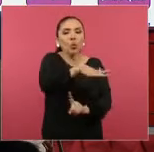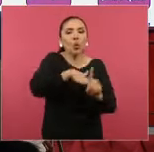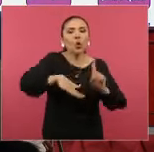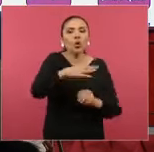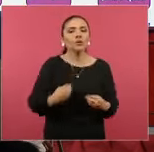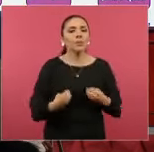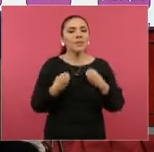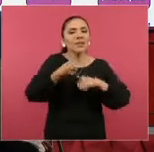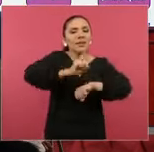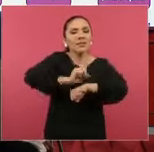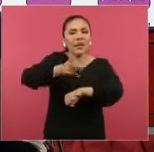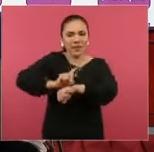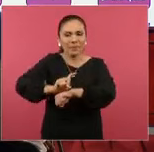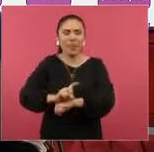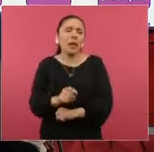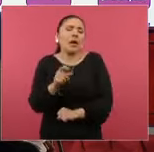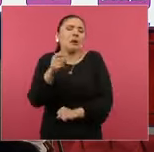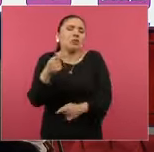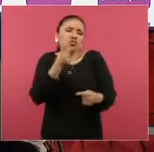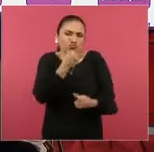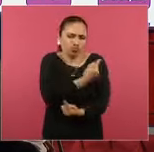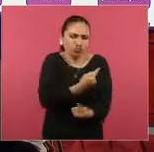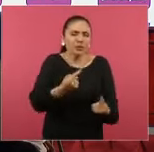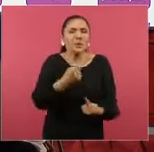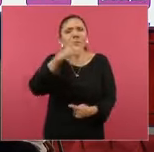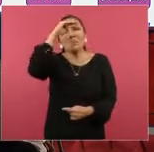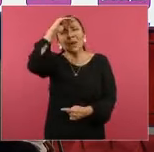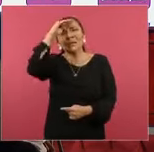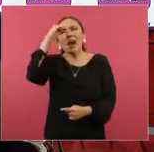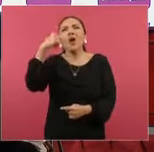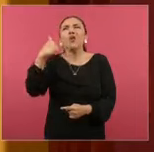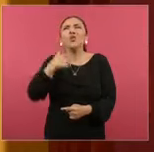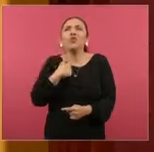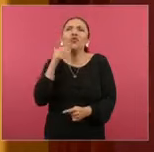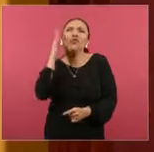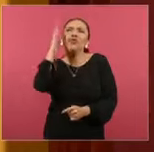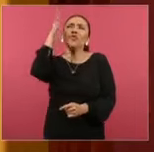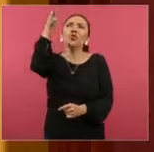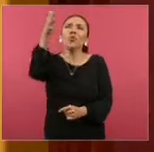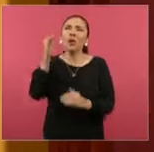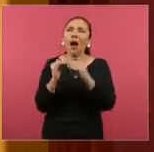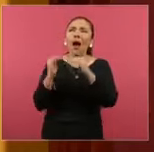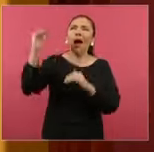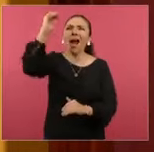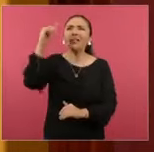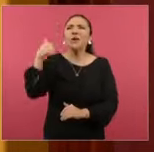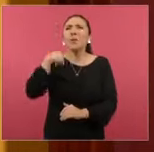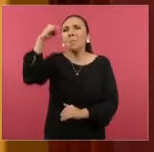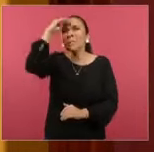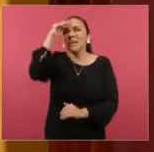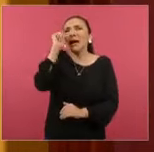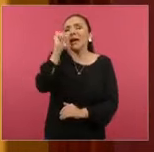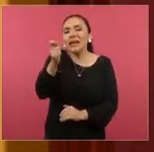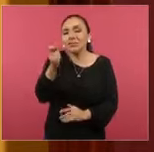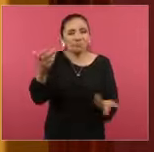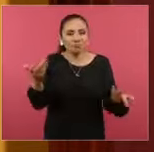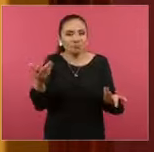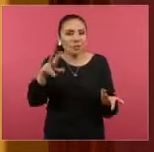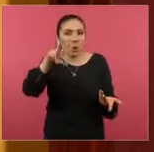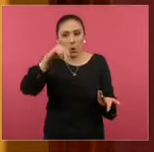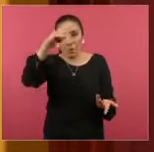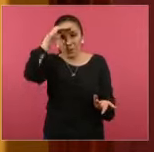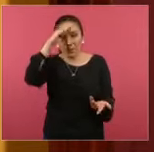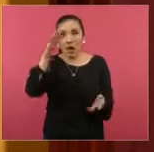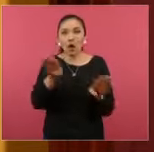ese momento están pensando apenas en qué quieren ser de grandes. No están pensando en que ya yo de aquí en adelante